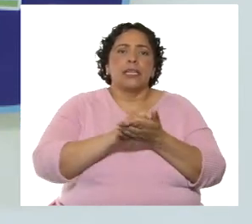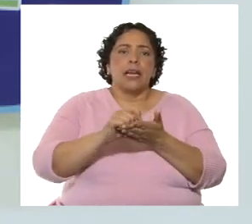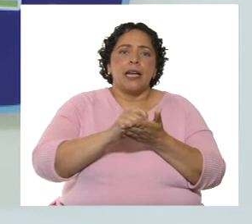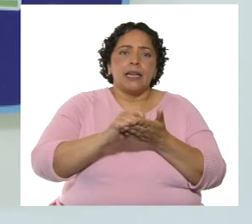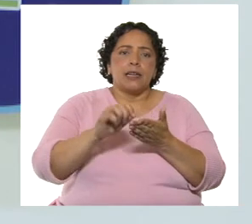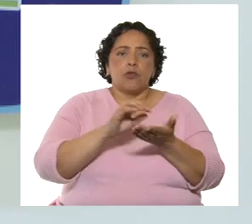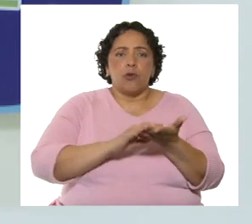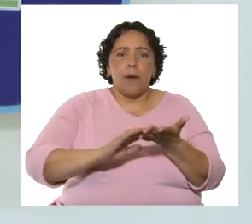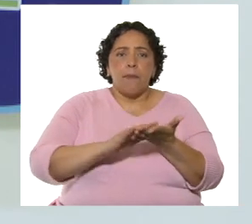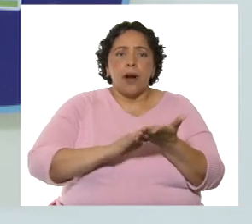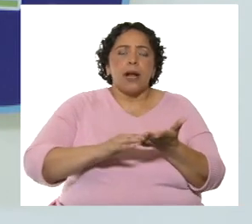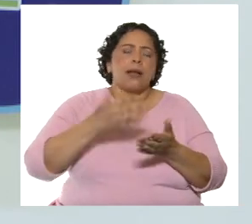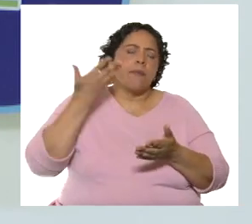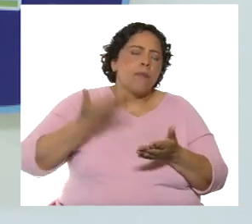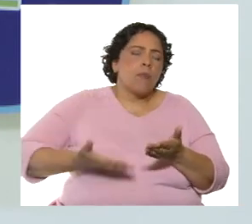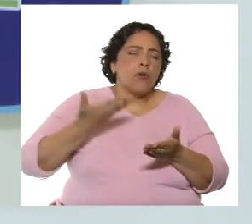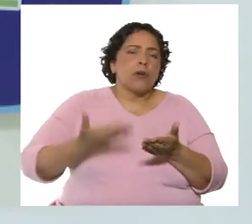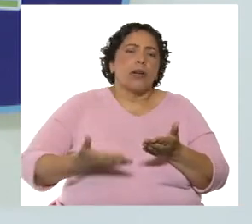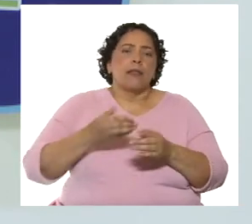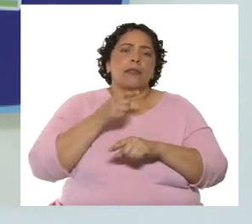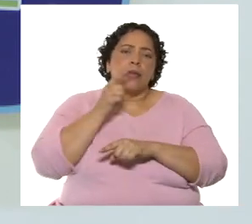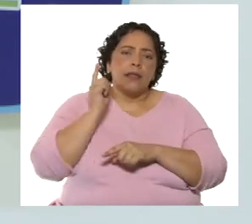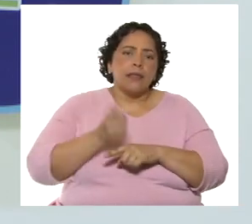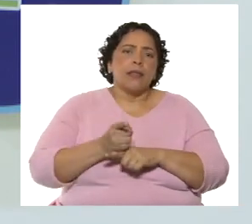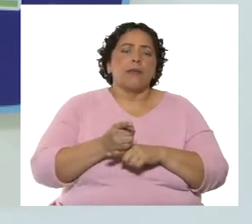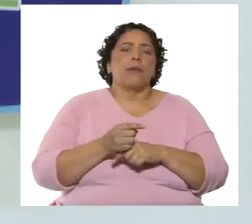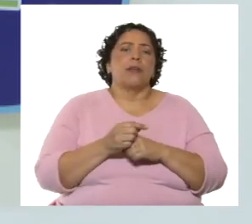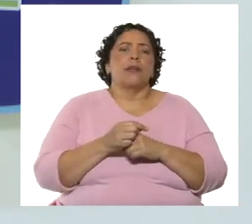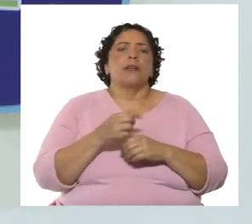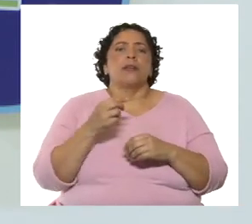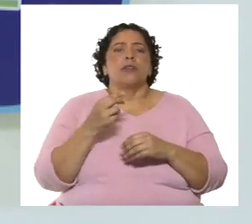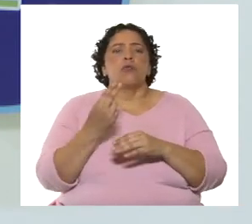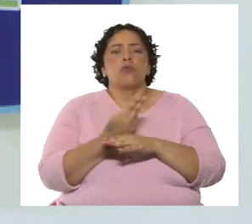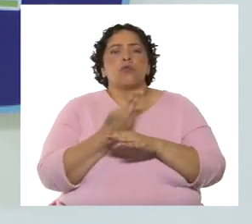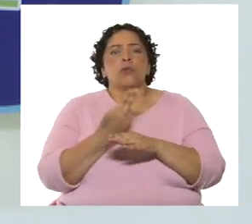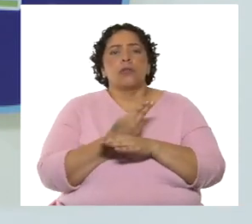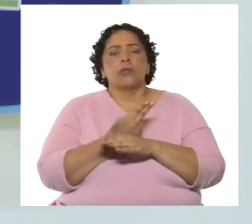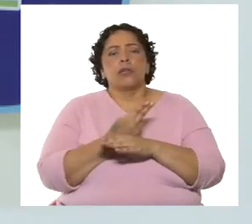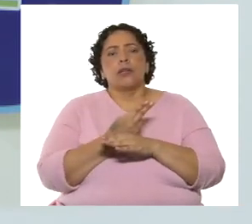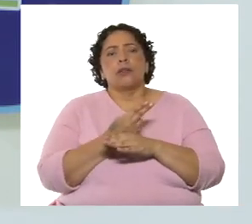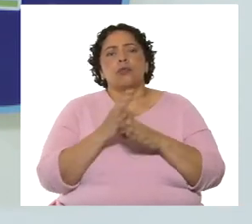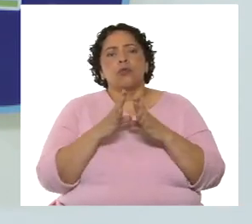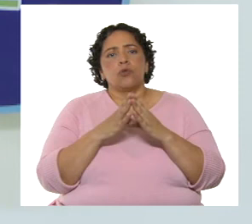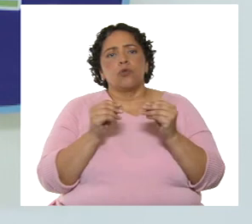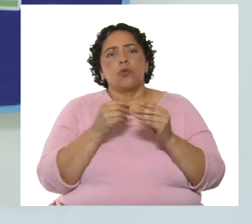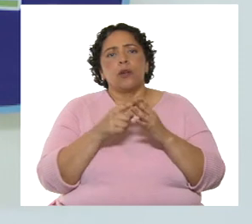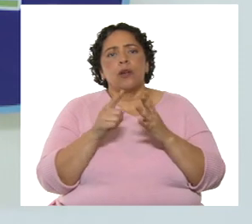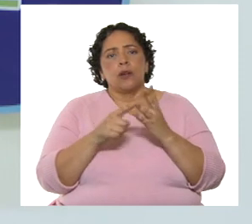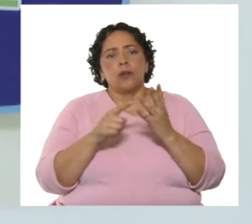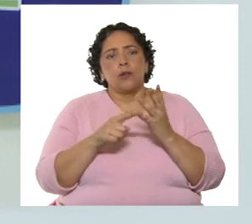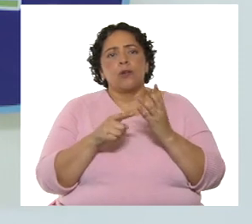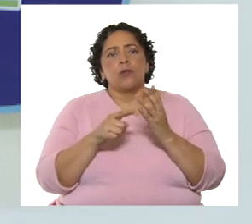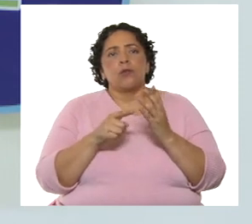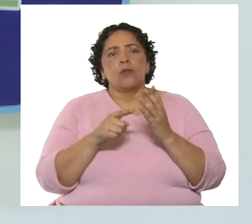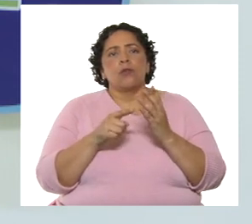escritura en braille es fundamental para esta población. Debemos utilizar todo lo que tiene que ver con